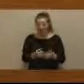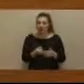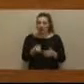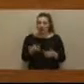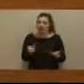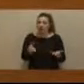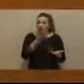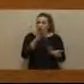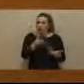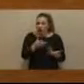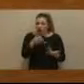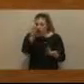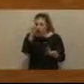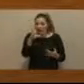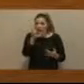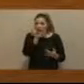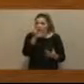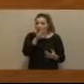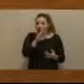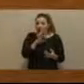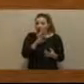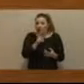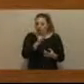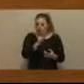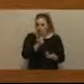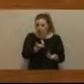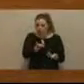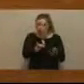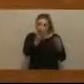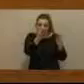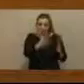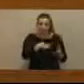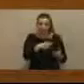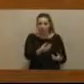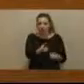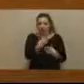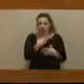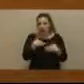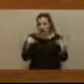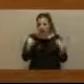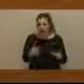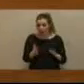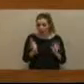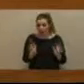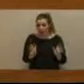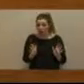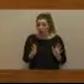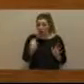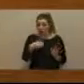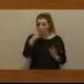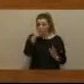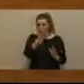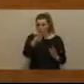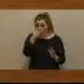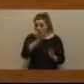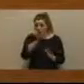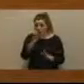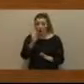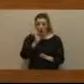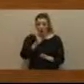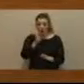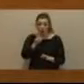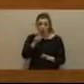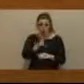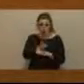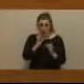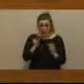cómo ocultar esto ya. Usted podrá decirme lo que quiera, pero quien les lleva denunciando la corrupción de este caso en este Parlamento desde hace